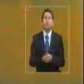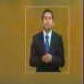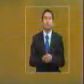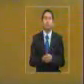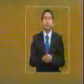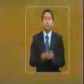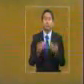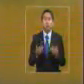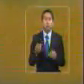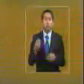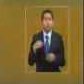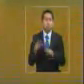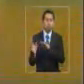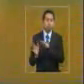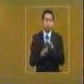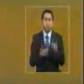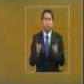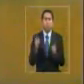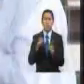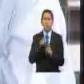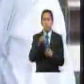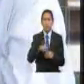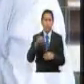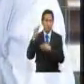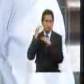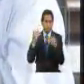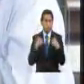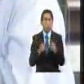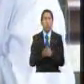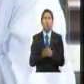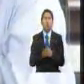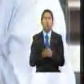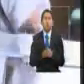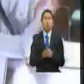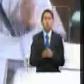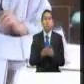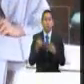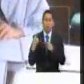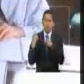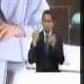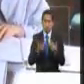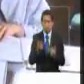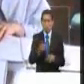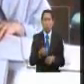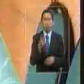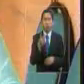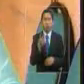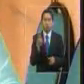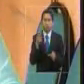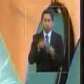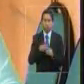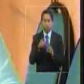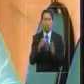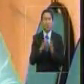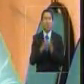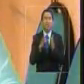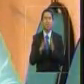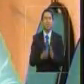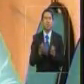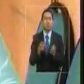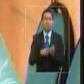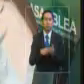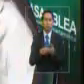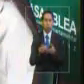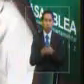Dijo, pero ahora de Pando nos vamos hasta Santa Cruz porque hasta el momento son dos los candidatos que han presentado